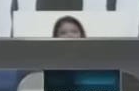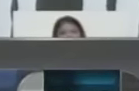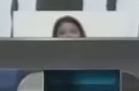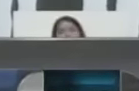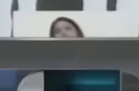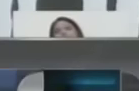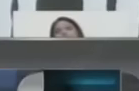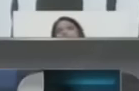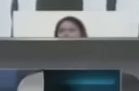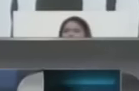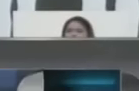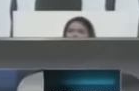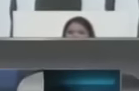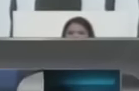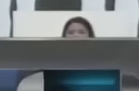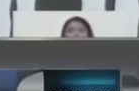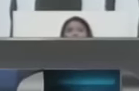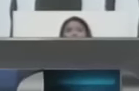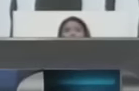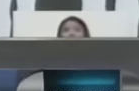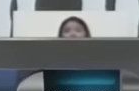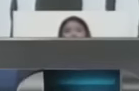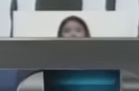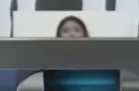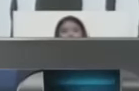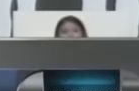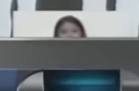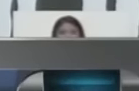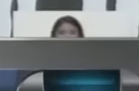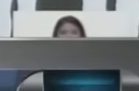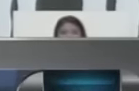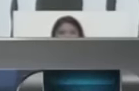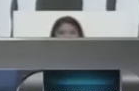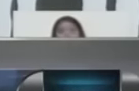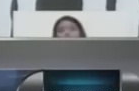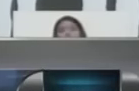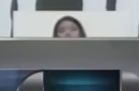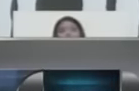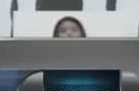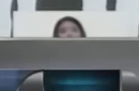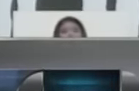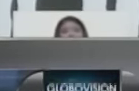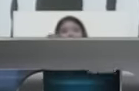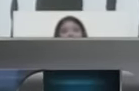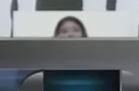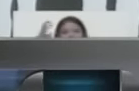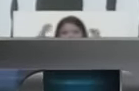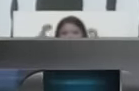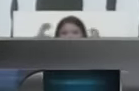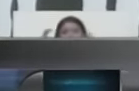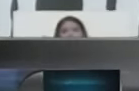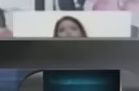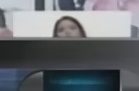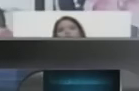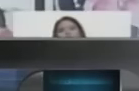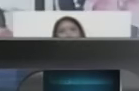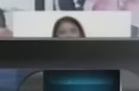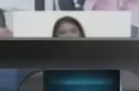abasto se localizaron bultos de pañales, papel higiénico, bultos de espagueti, margarina, champú y toallas sanitarias.